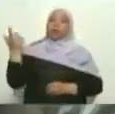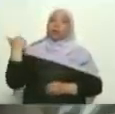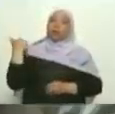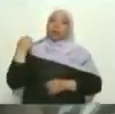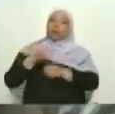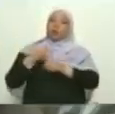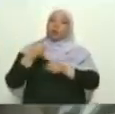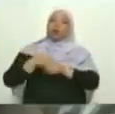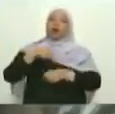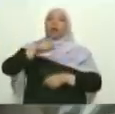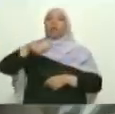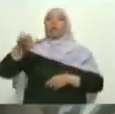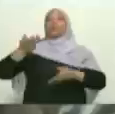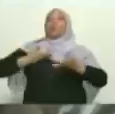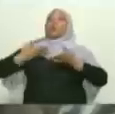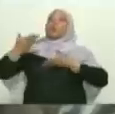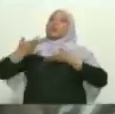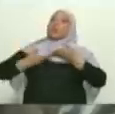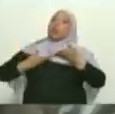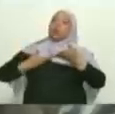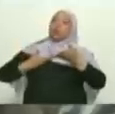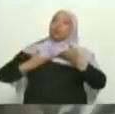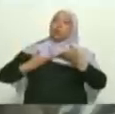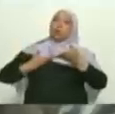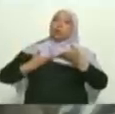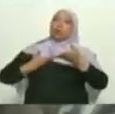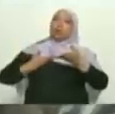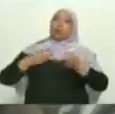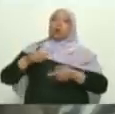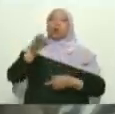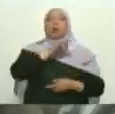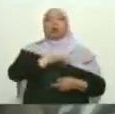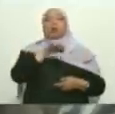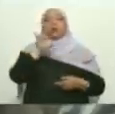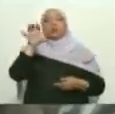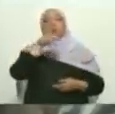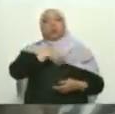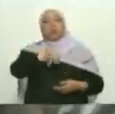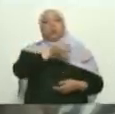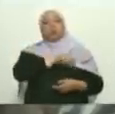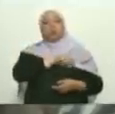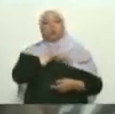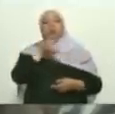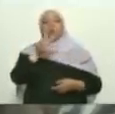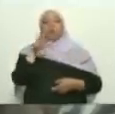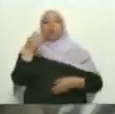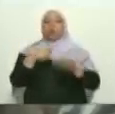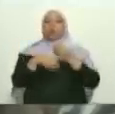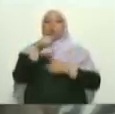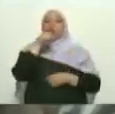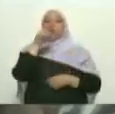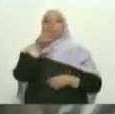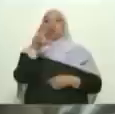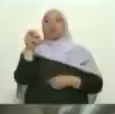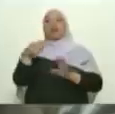de mercenarios extranjeros y traidores a la patria del 3 de mayo del